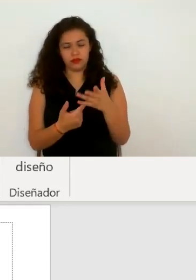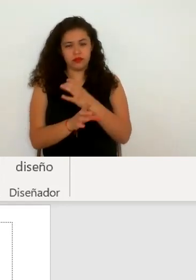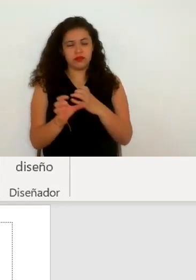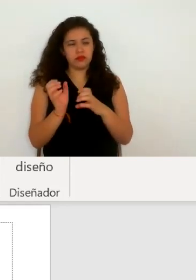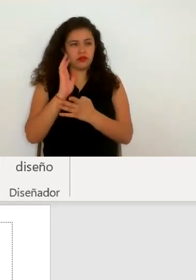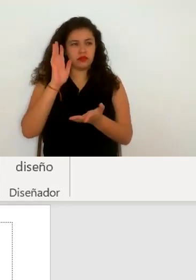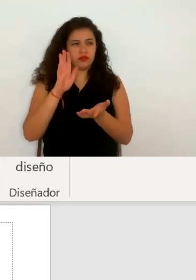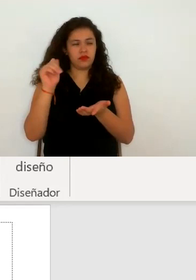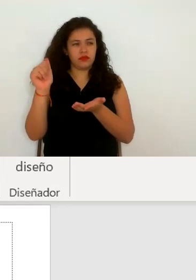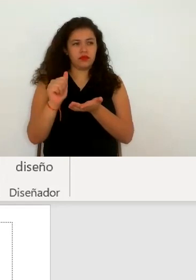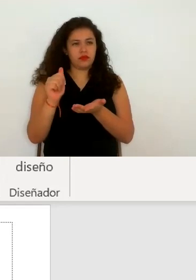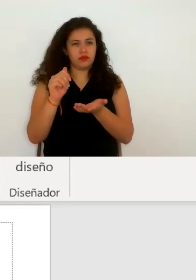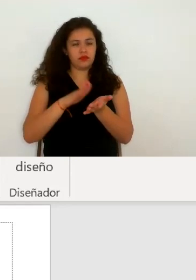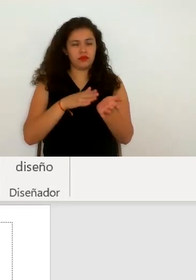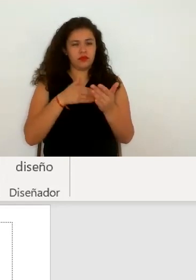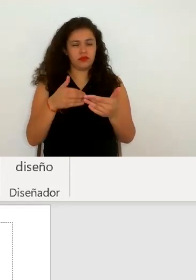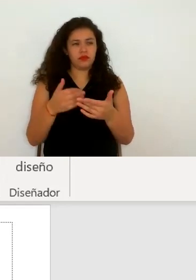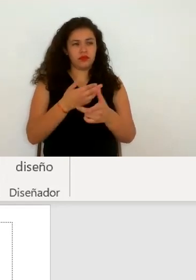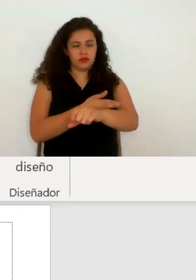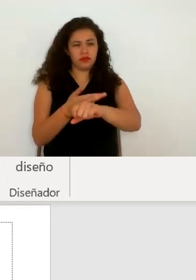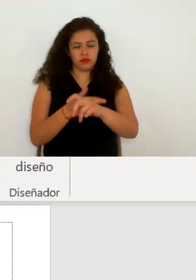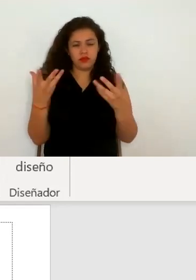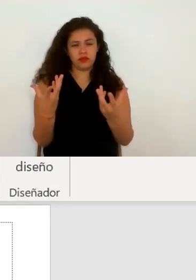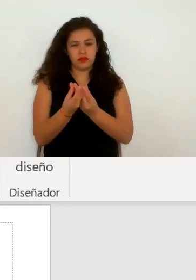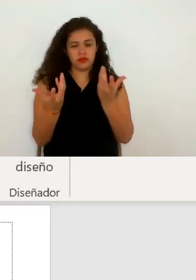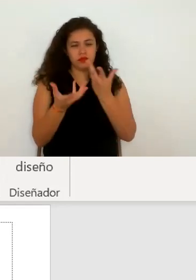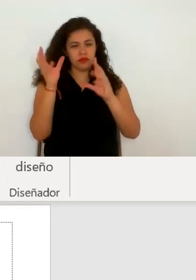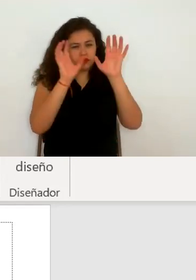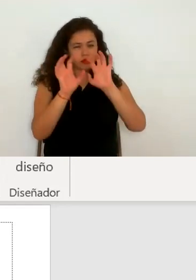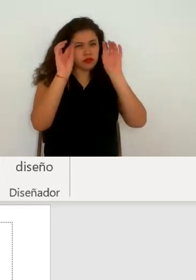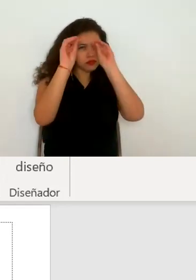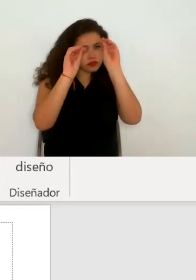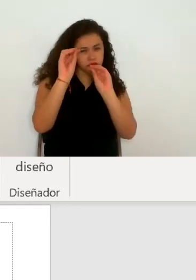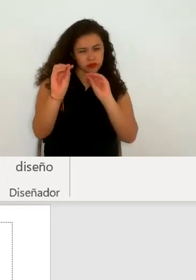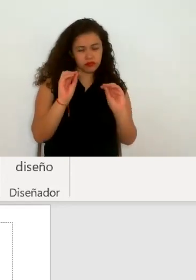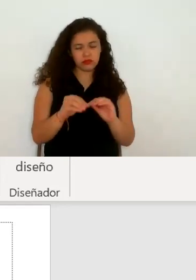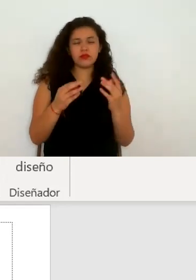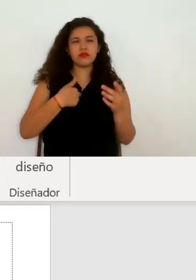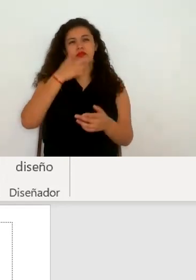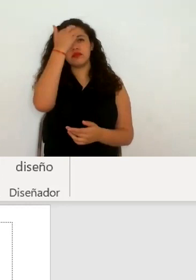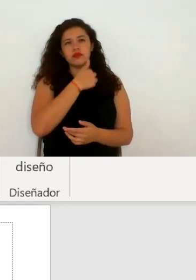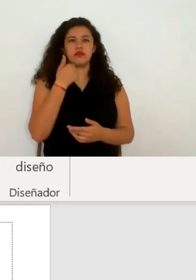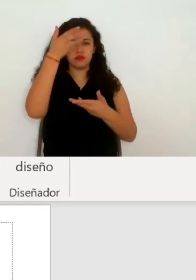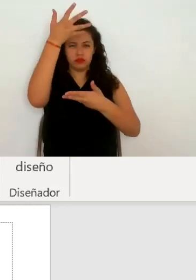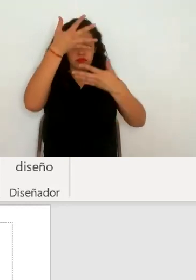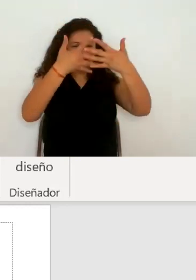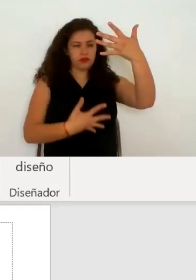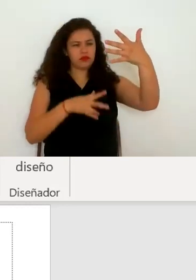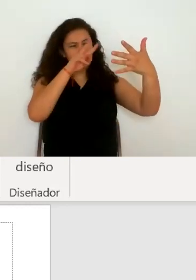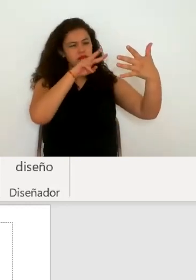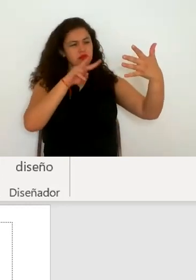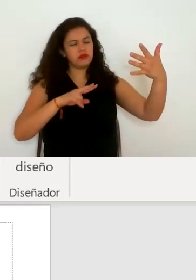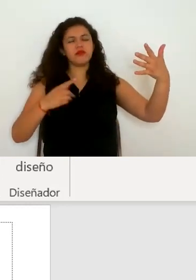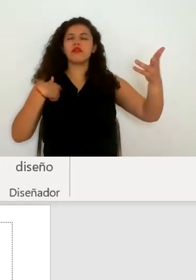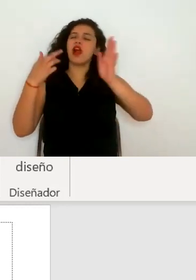trámite que también hicimos en conjunto, en línea, revisar ese inventario y tomar los criterios o